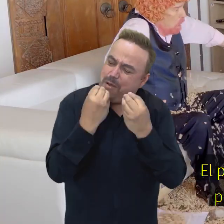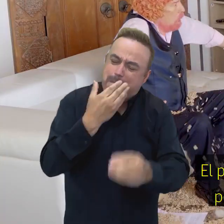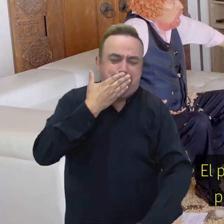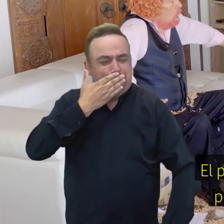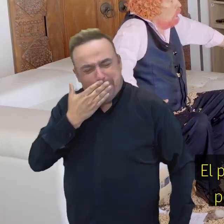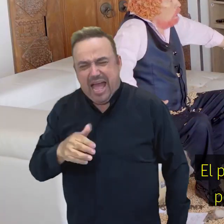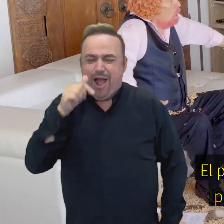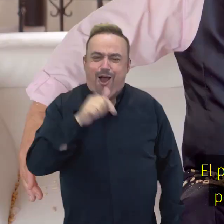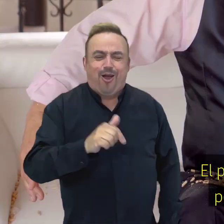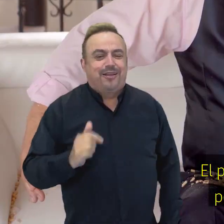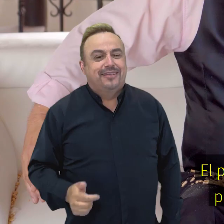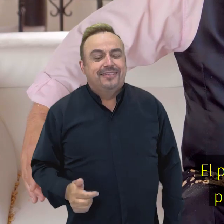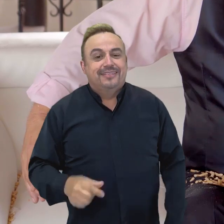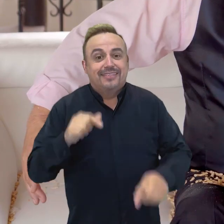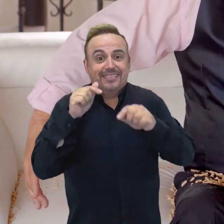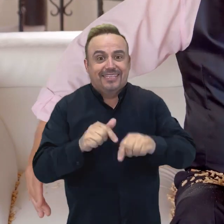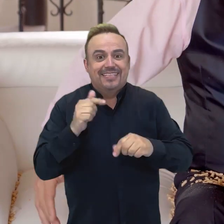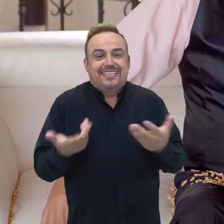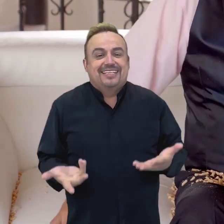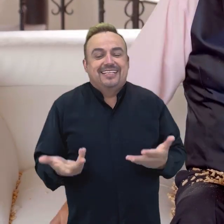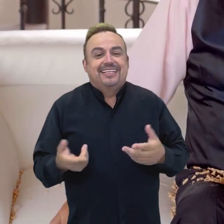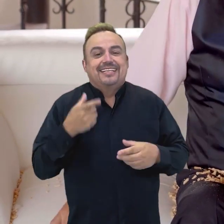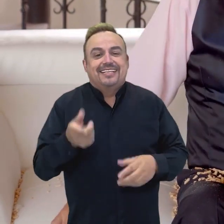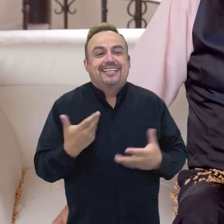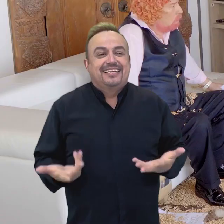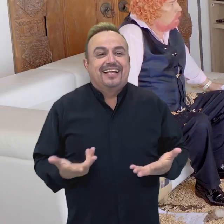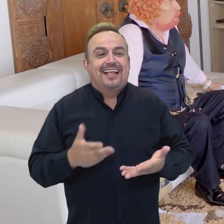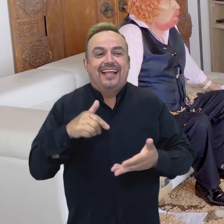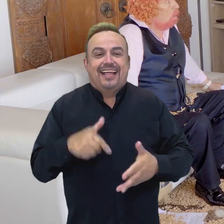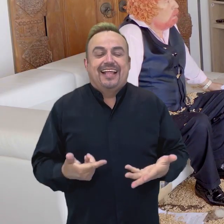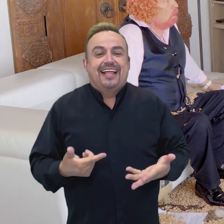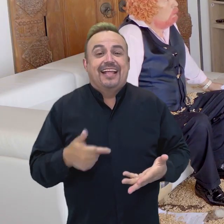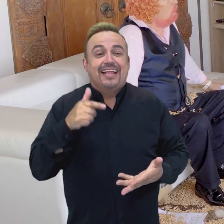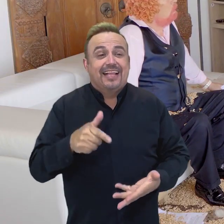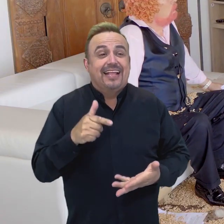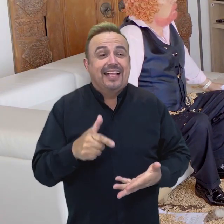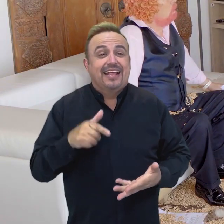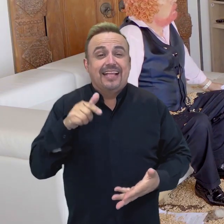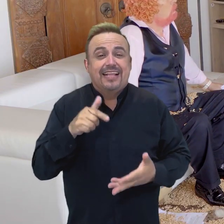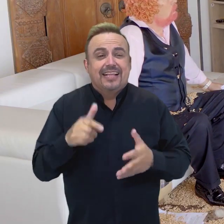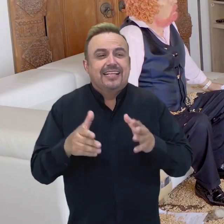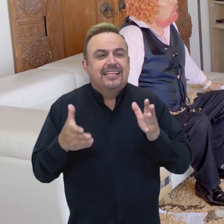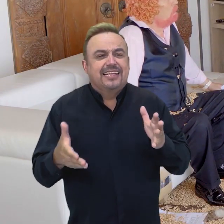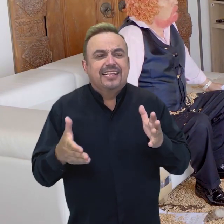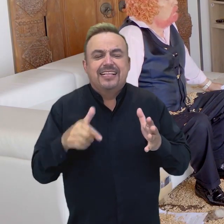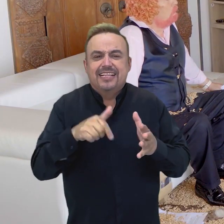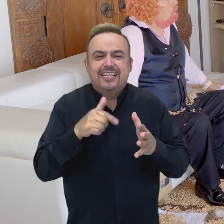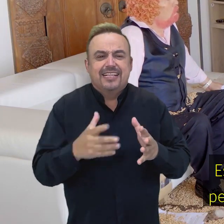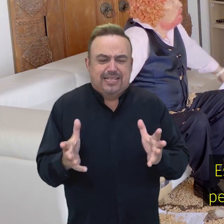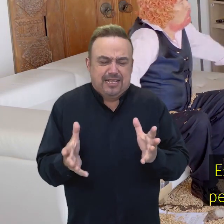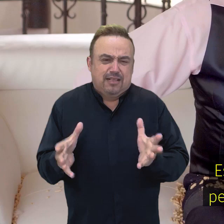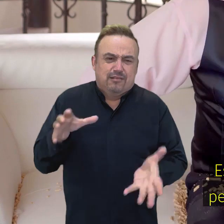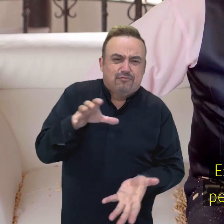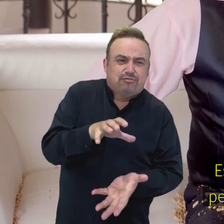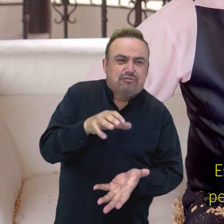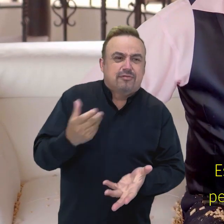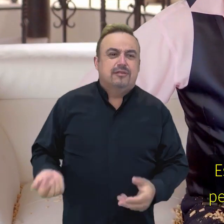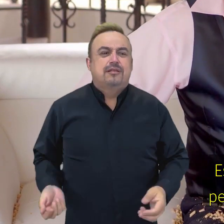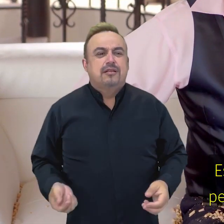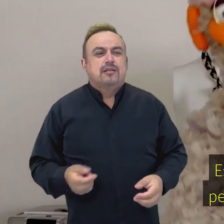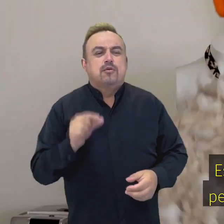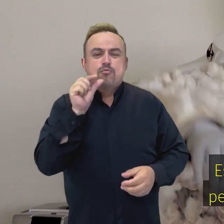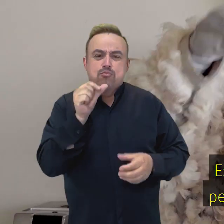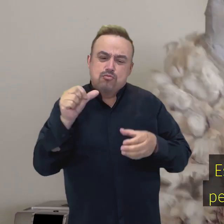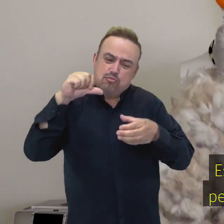mucho mejor. El jesca. ¡Guru! ¡La paraquina! Es un coquito más caro,